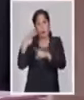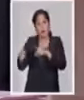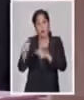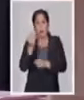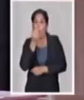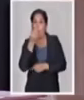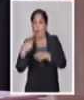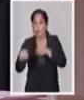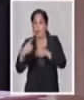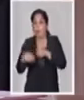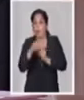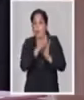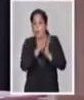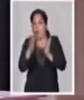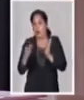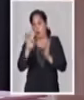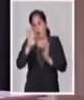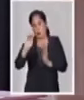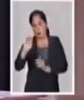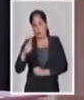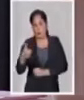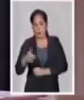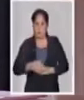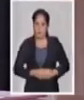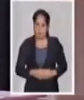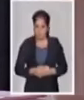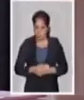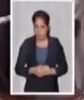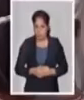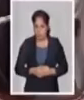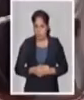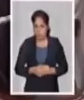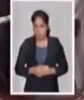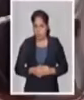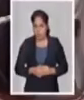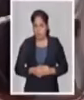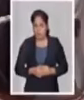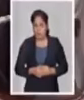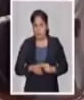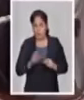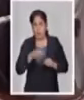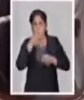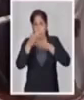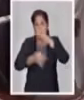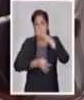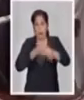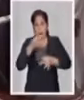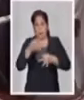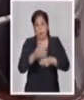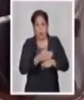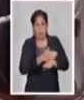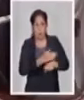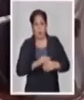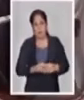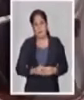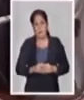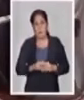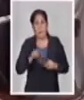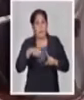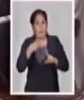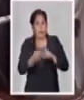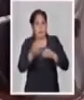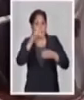en alimentos hasta 800 pesos. Esa es la canasta mínima, es canasta de bienes y servicios de referencia que se ha previsto, pero además incluye